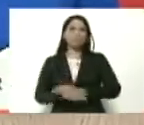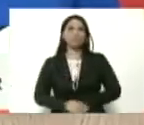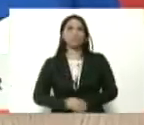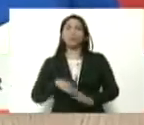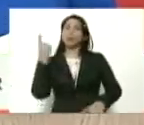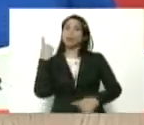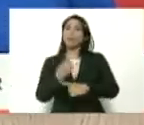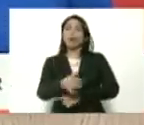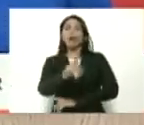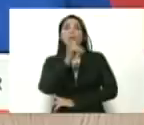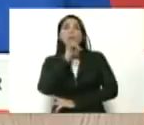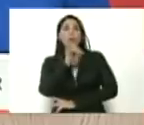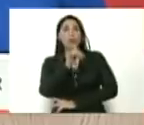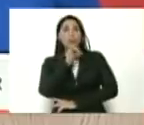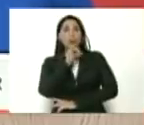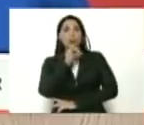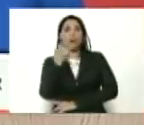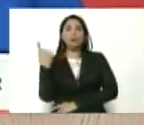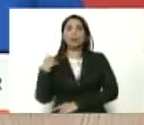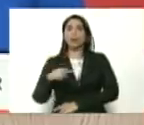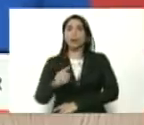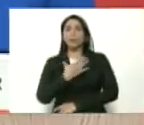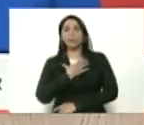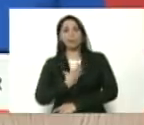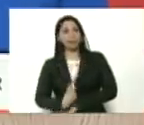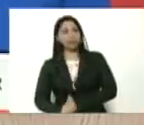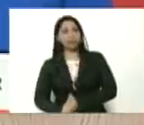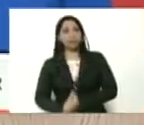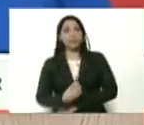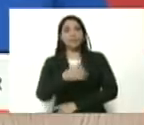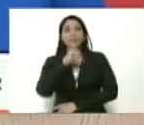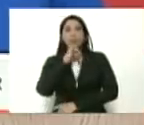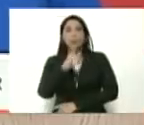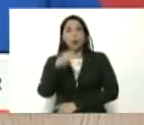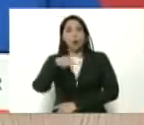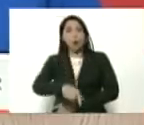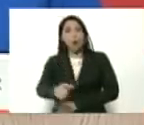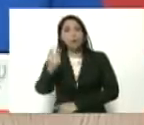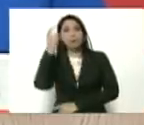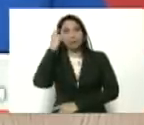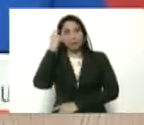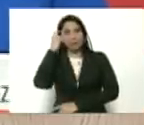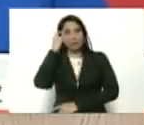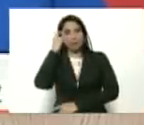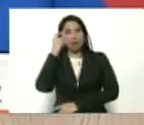debemos informar, tenemos el penoso deber de informar que el día de hoy ha fallecido